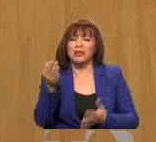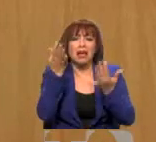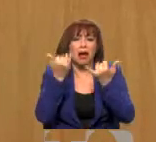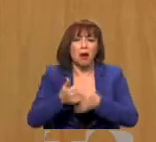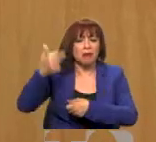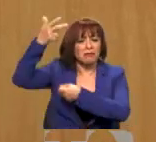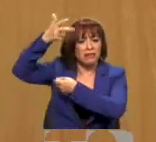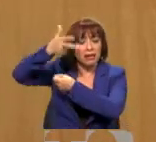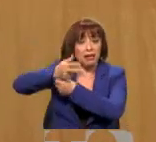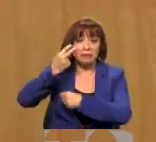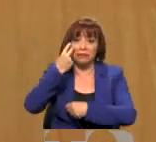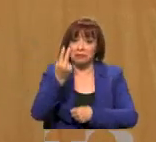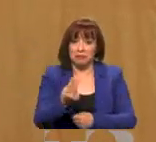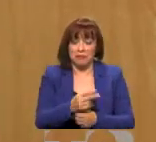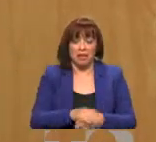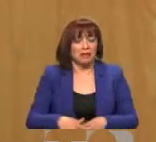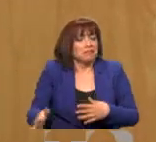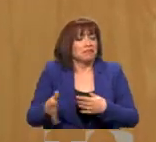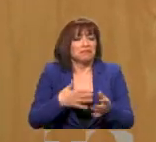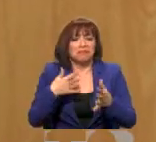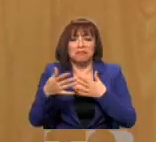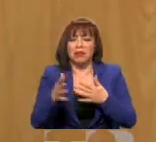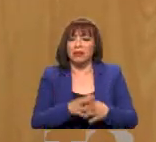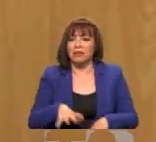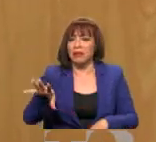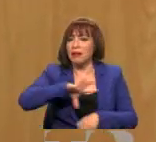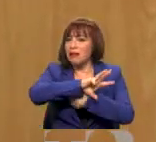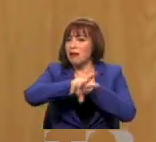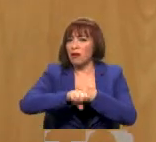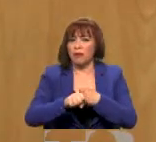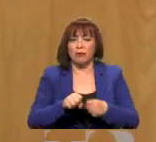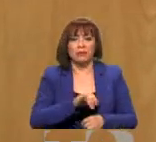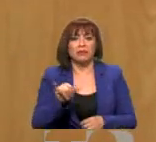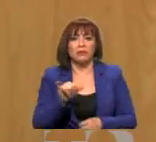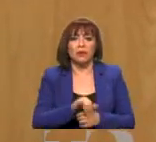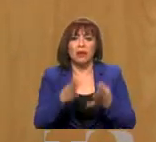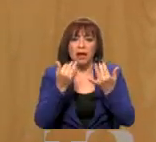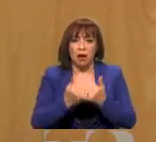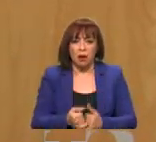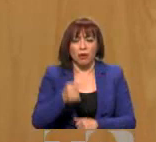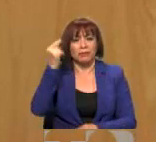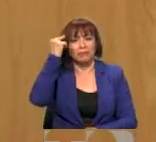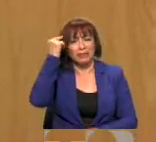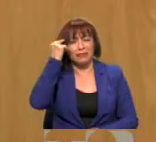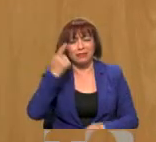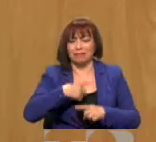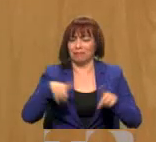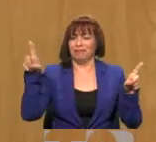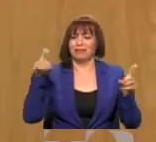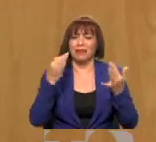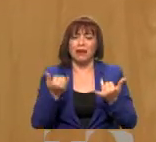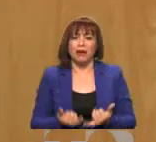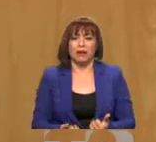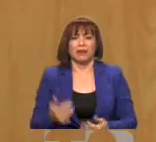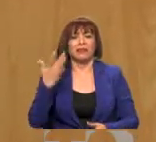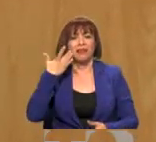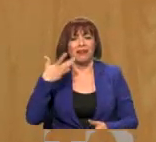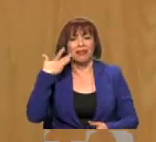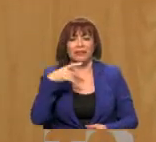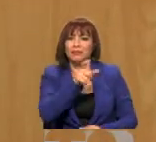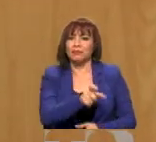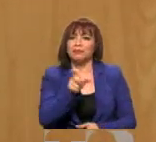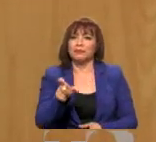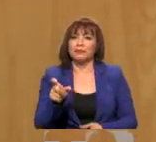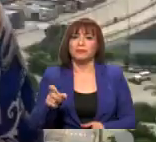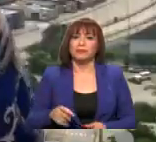cámaras que están grabadas y no les importa lo que las personas. O sea, la persona ha cambiado de mentalidad, no sé qué es lo que está pasando